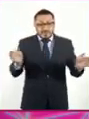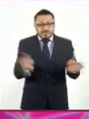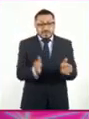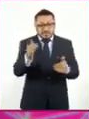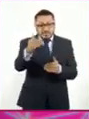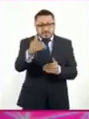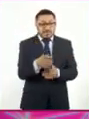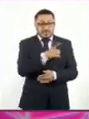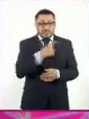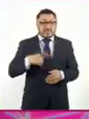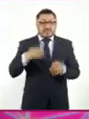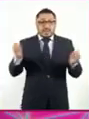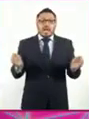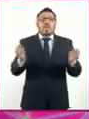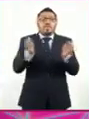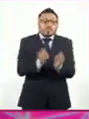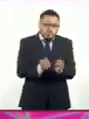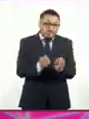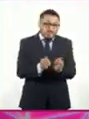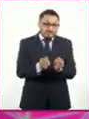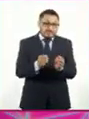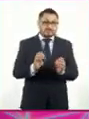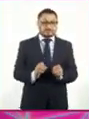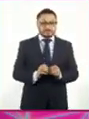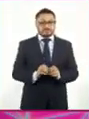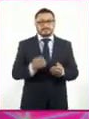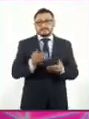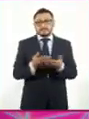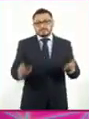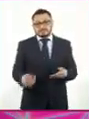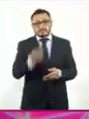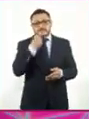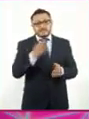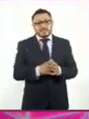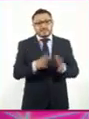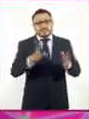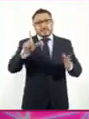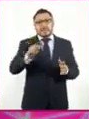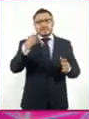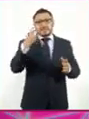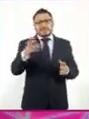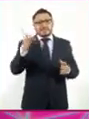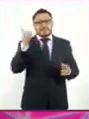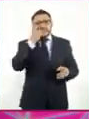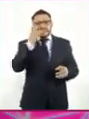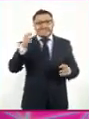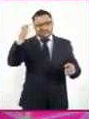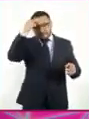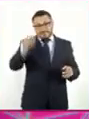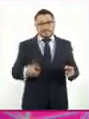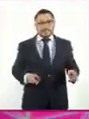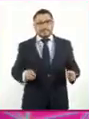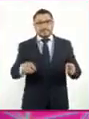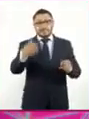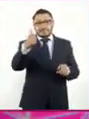el engrane por uno con menos dientes. Ahora se usa un engrane de 73 dientes para cortar 6 hojas tamaño